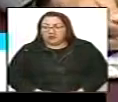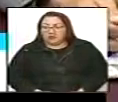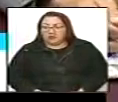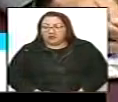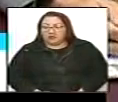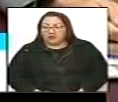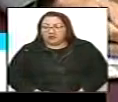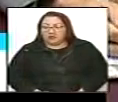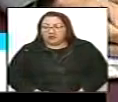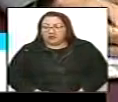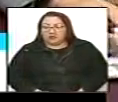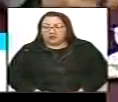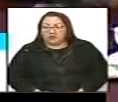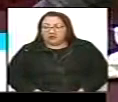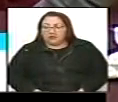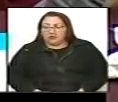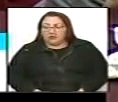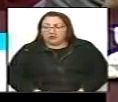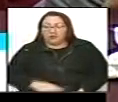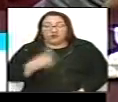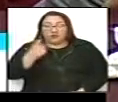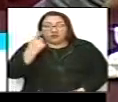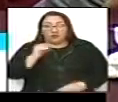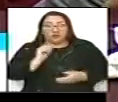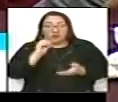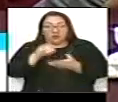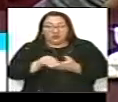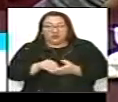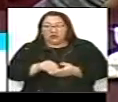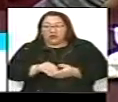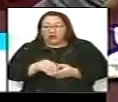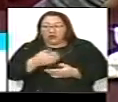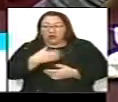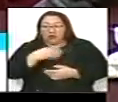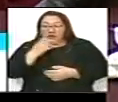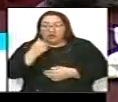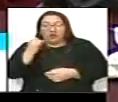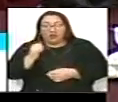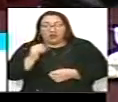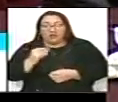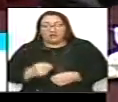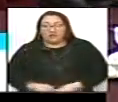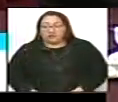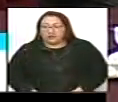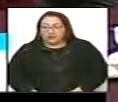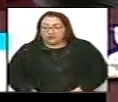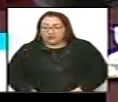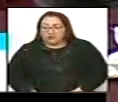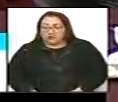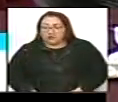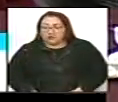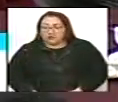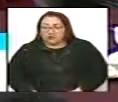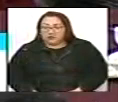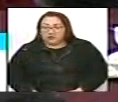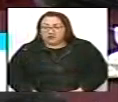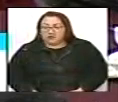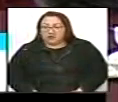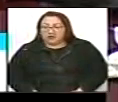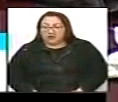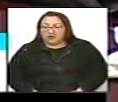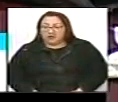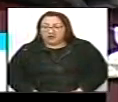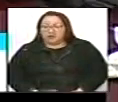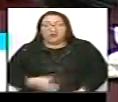Termino, presidente. Entonces, solo para reiterar que yo creo que existen las evidencias suficientes para que el señor